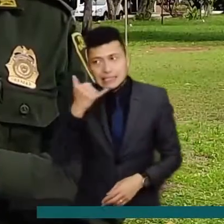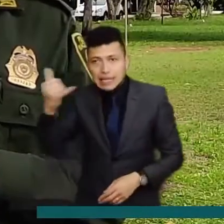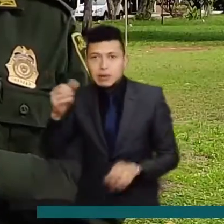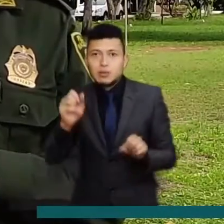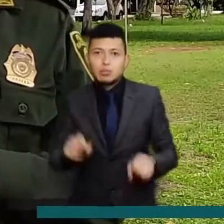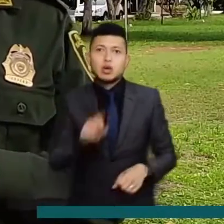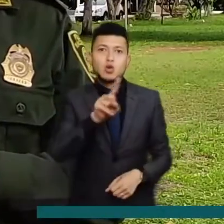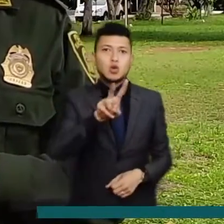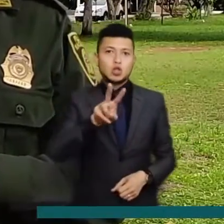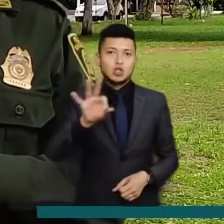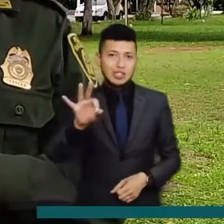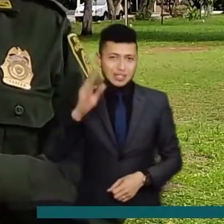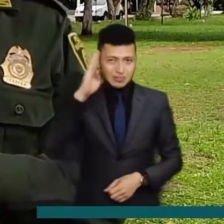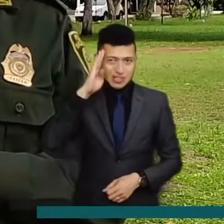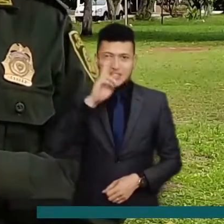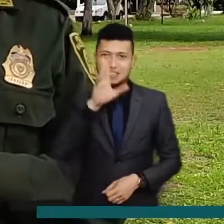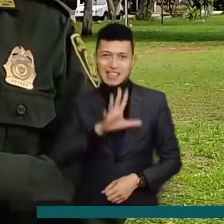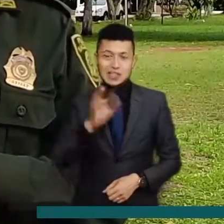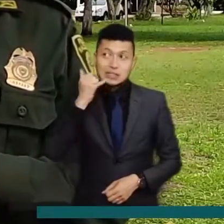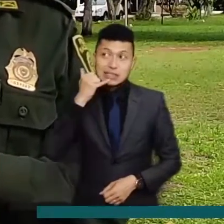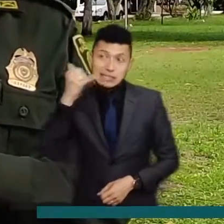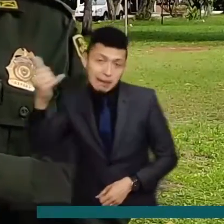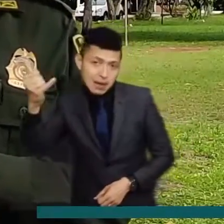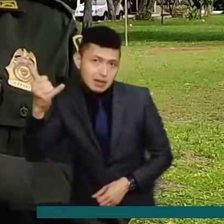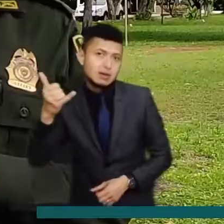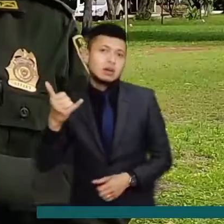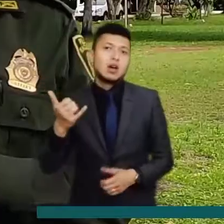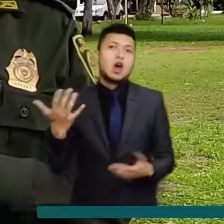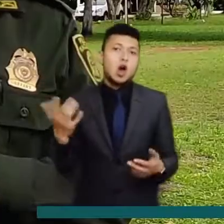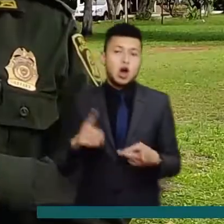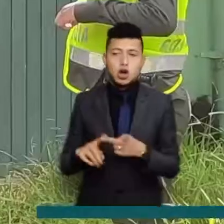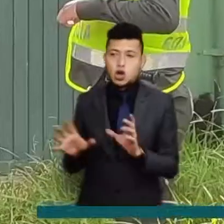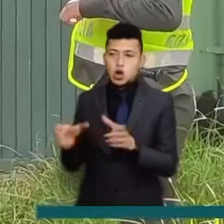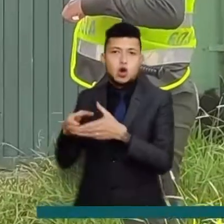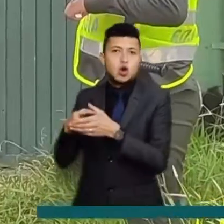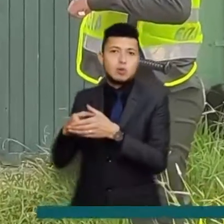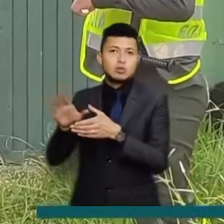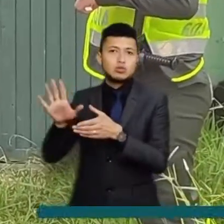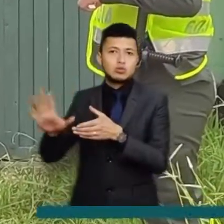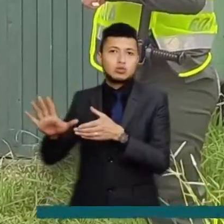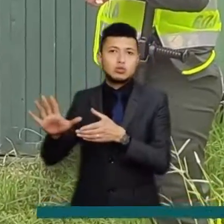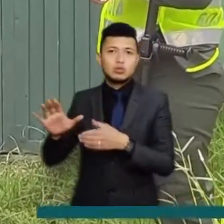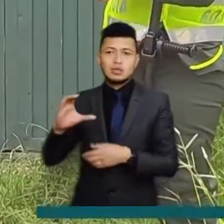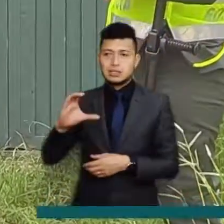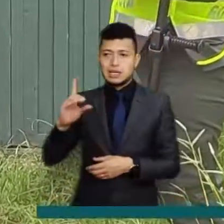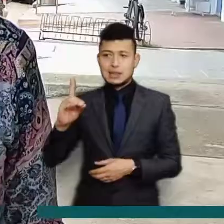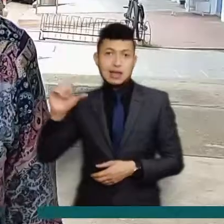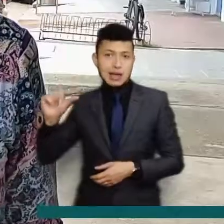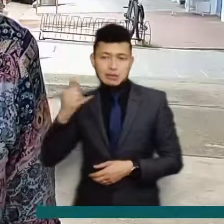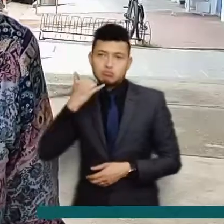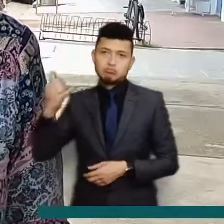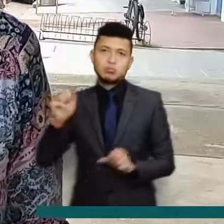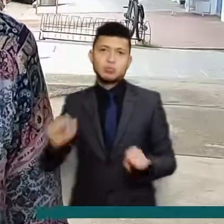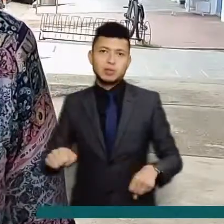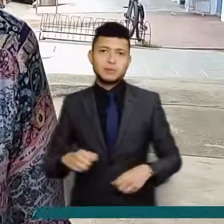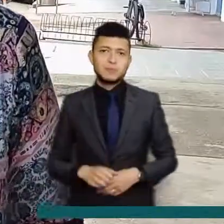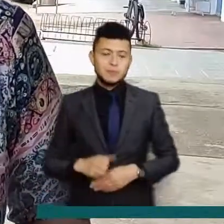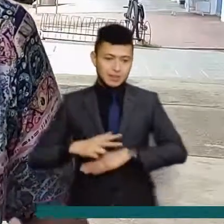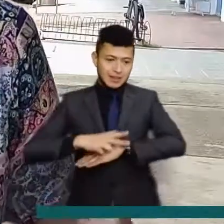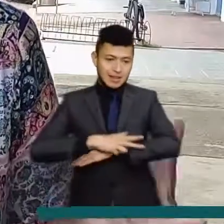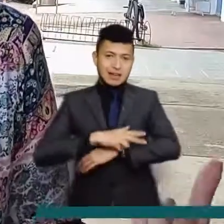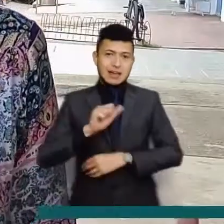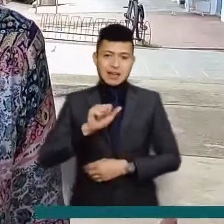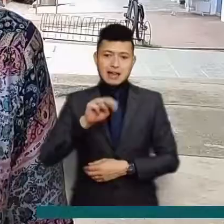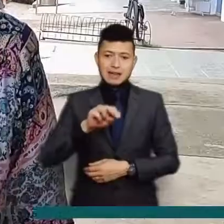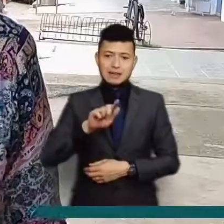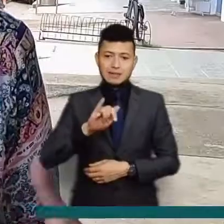llamar a la línea 123 de la Policía Nacional o en su efecto llamar a la Corporación CDA. Los anfibios vienen de una palabra que dice